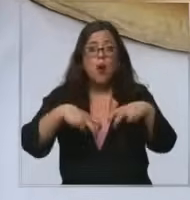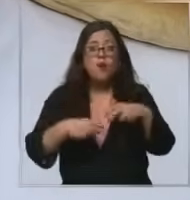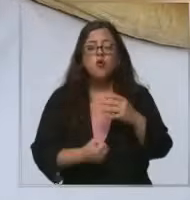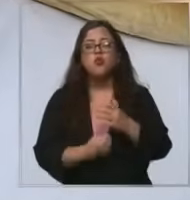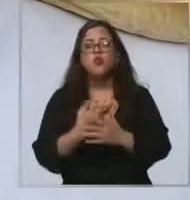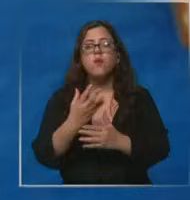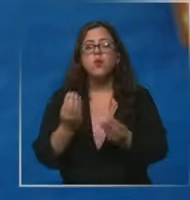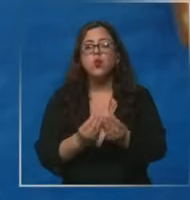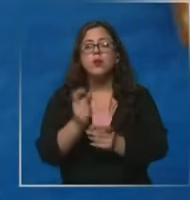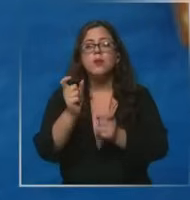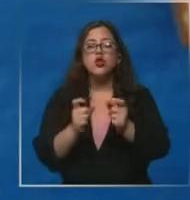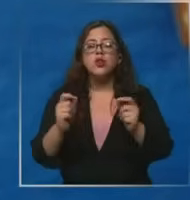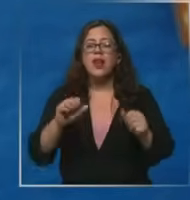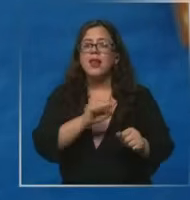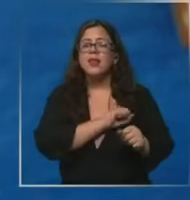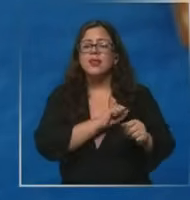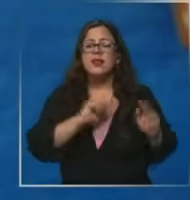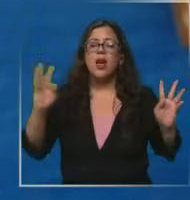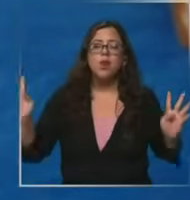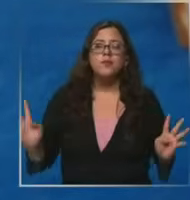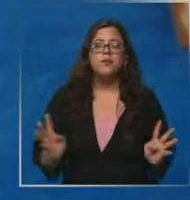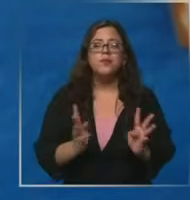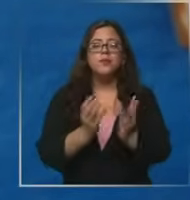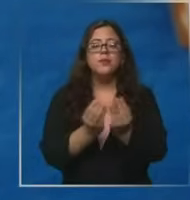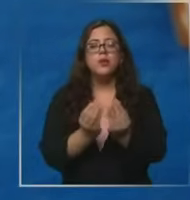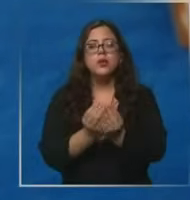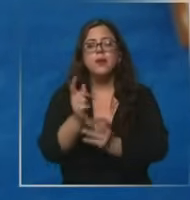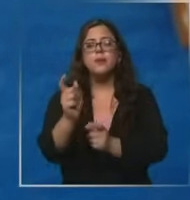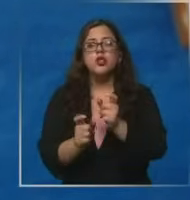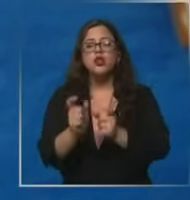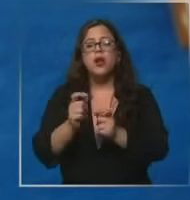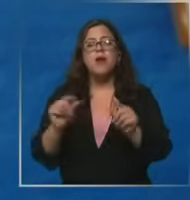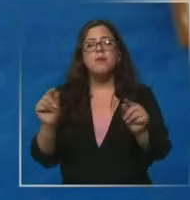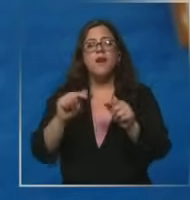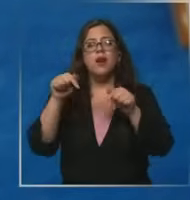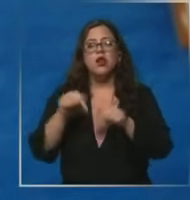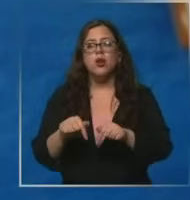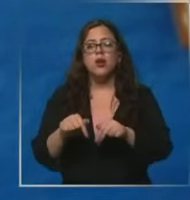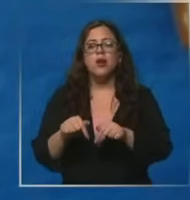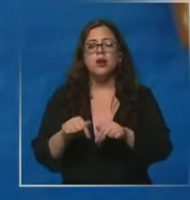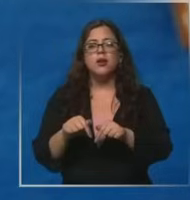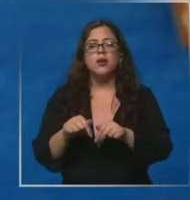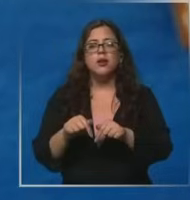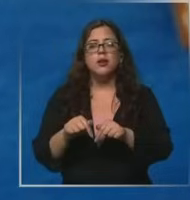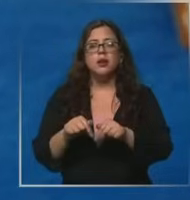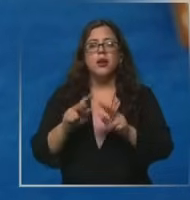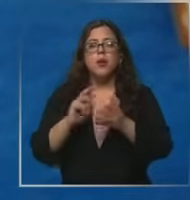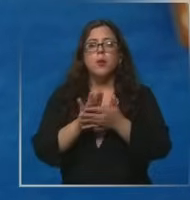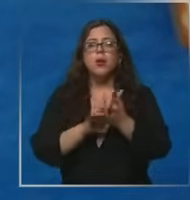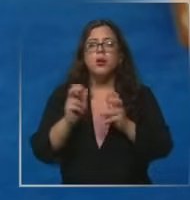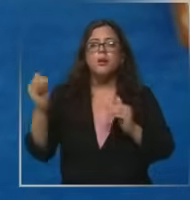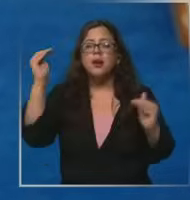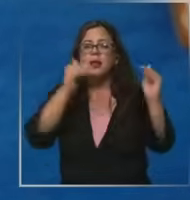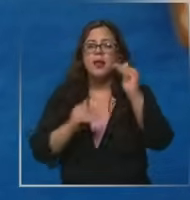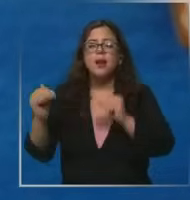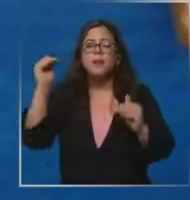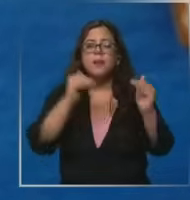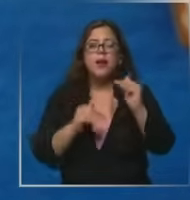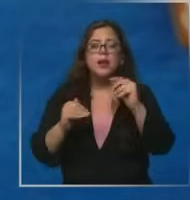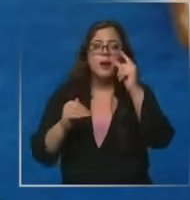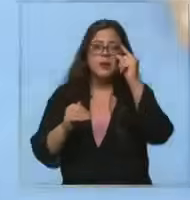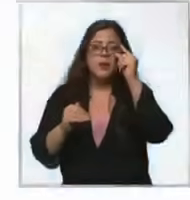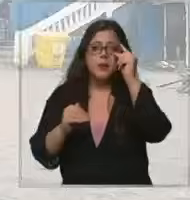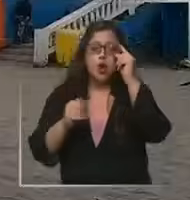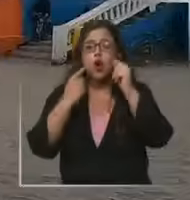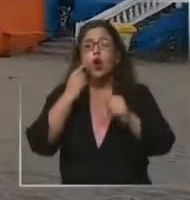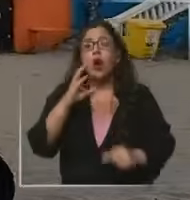acá, de Santiago sobre todo, mucha gente porque es más barato acá, ¿entiendes? Que otras playas es más barato acá, que Cartagena es del